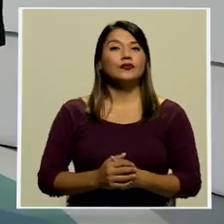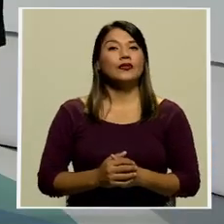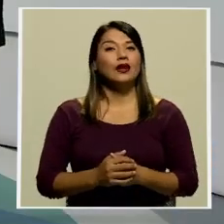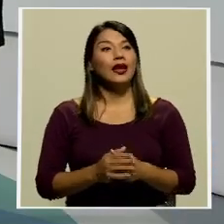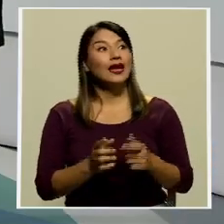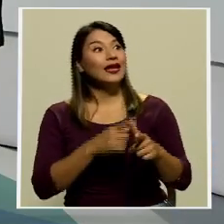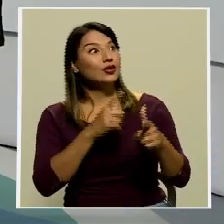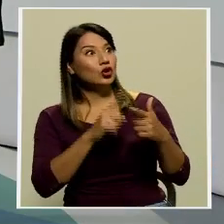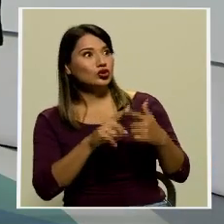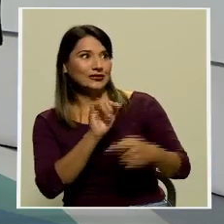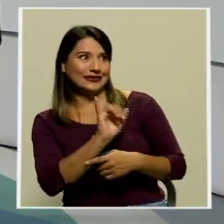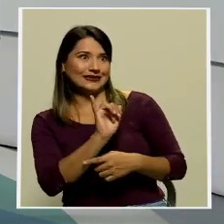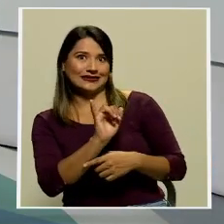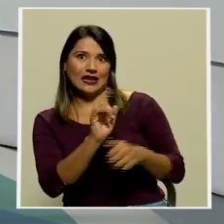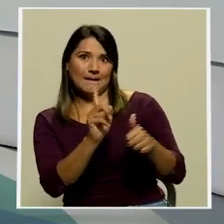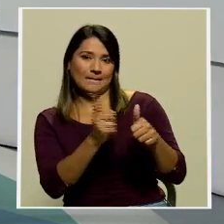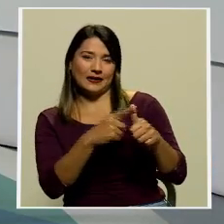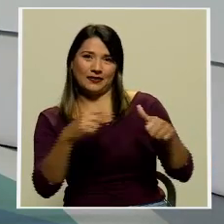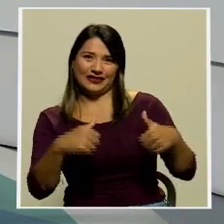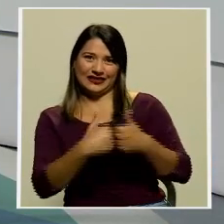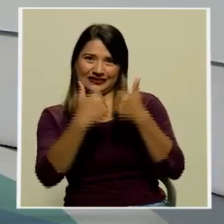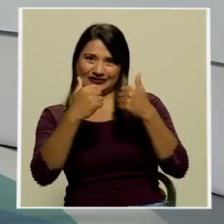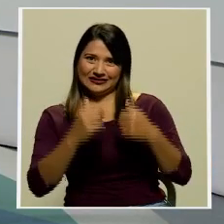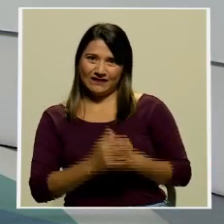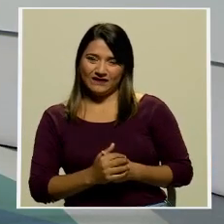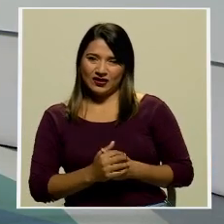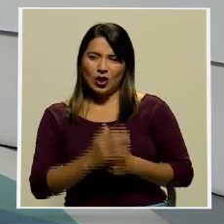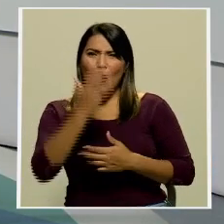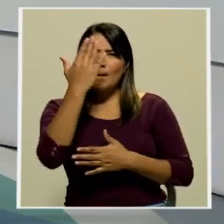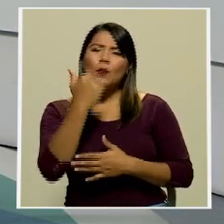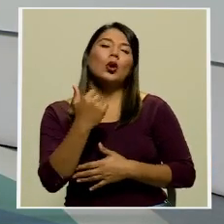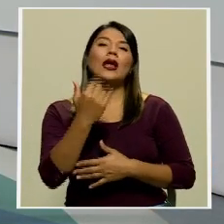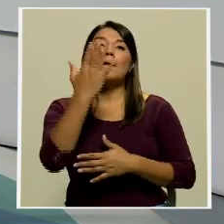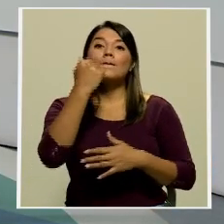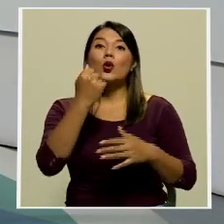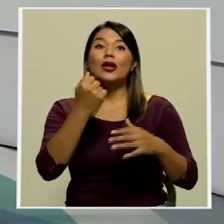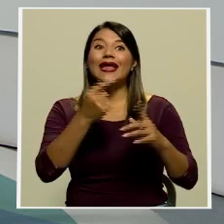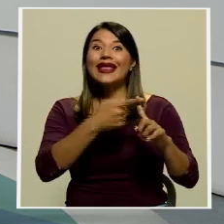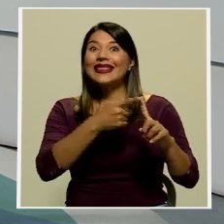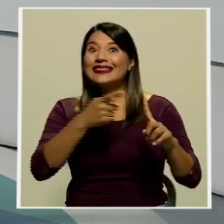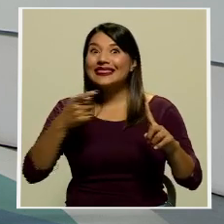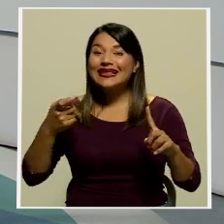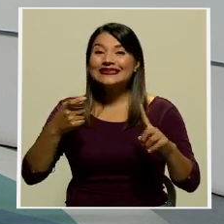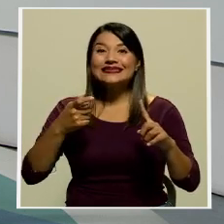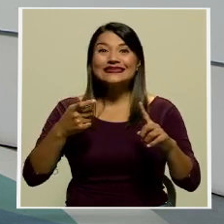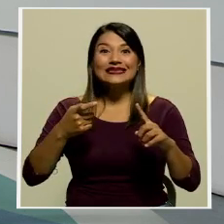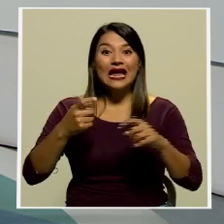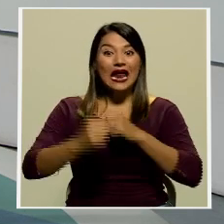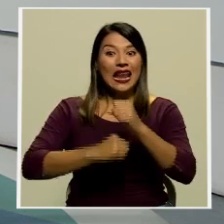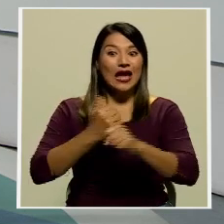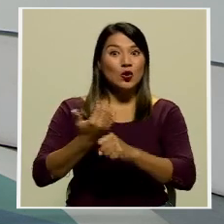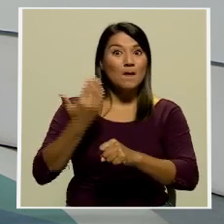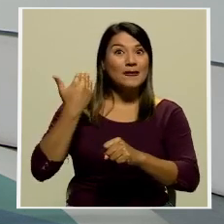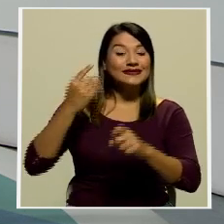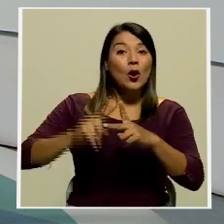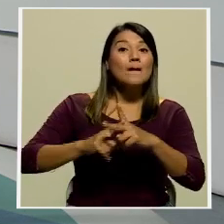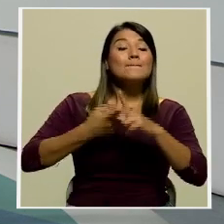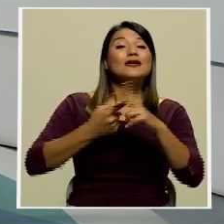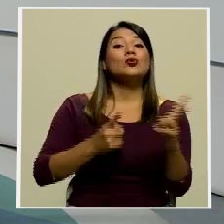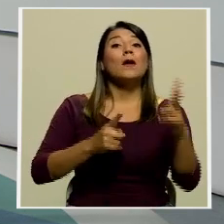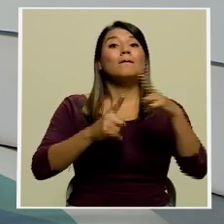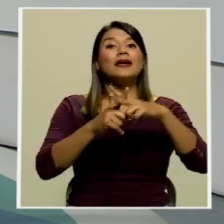un primer desafío porque desde que se comenzó a implementar la regla fiscal,